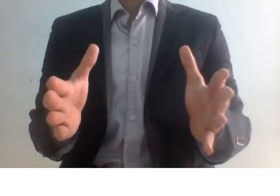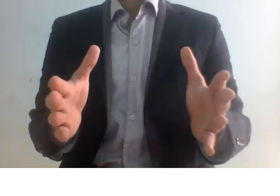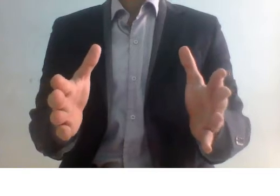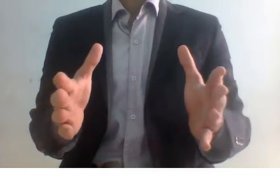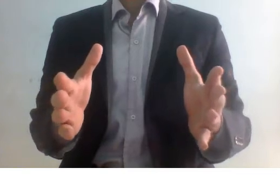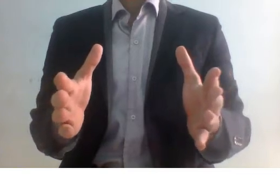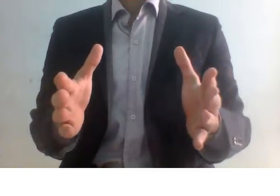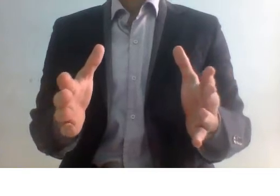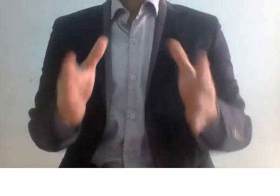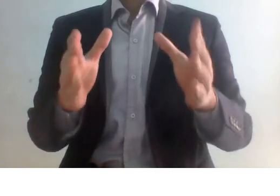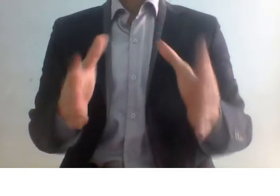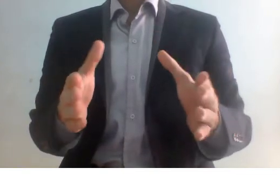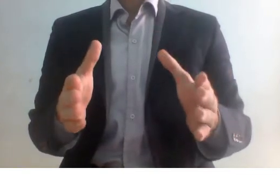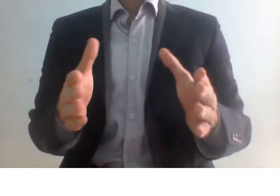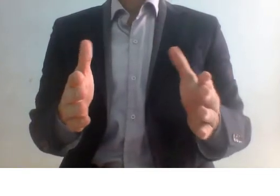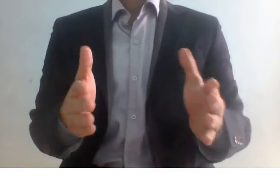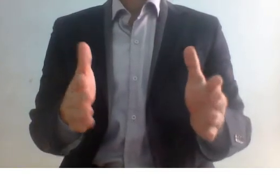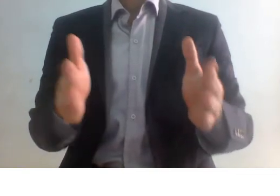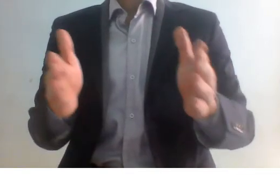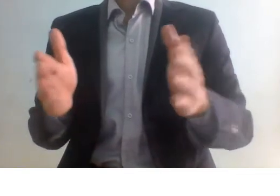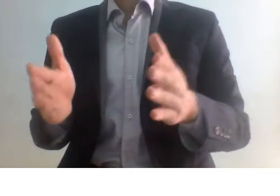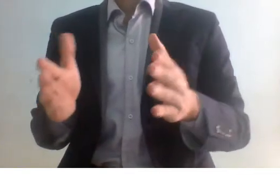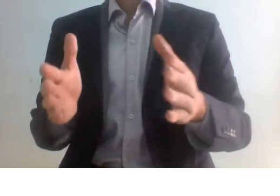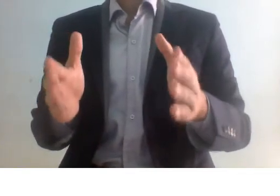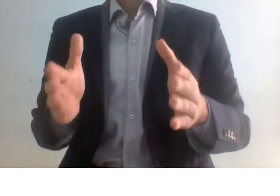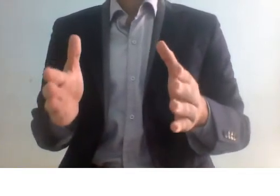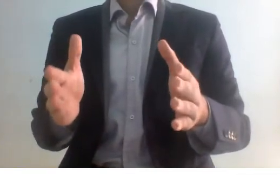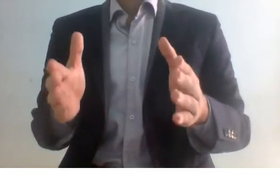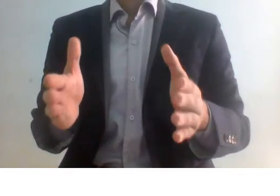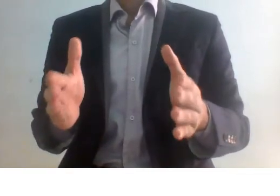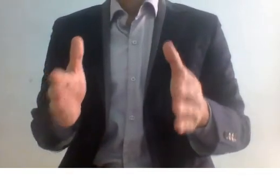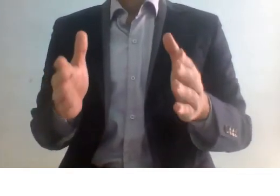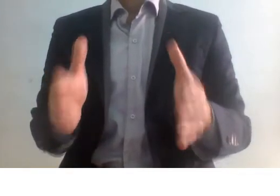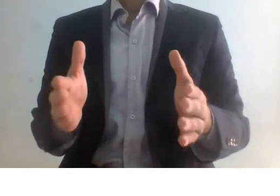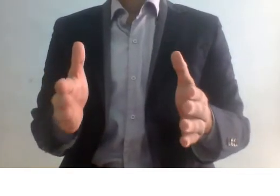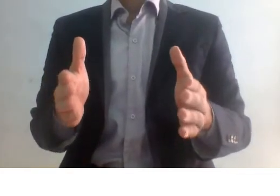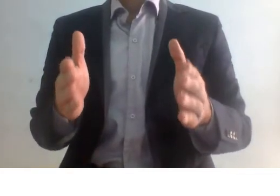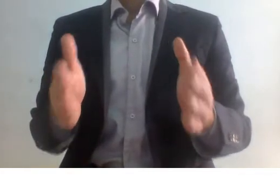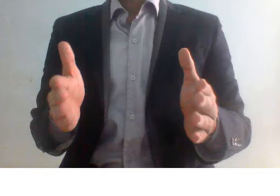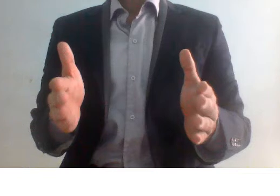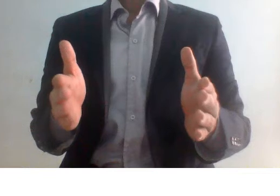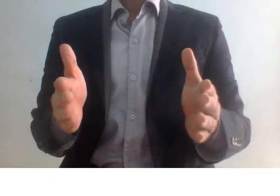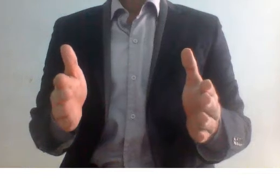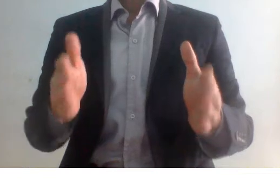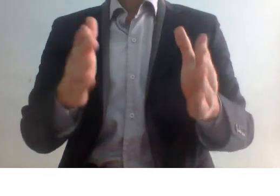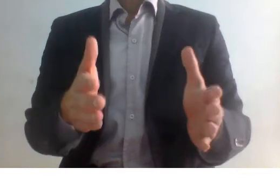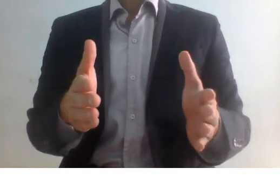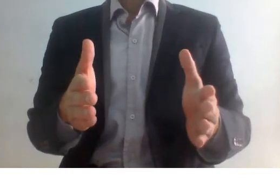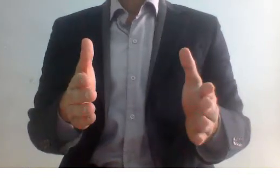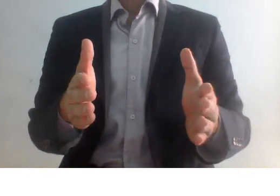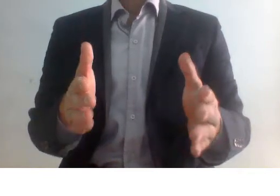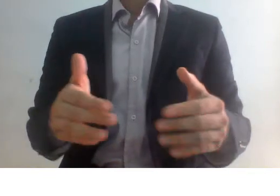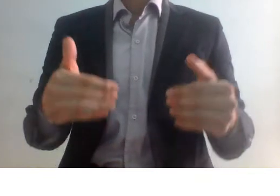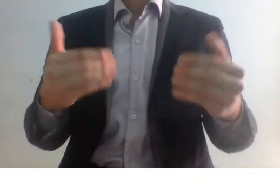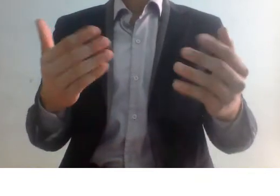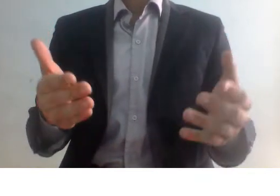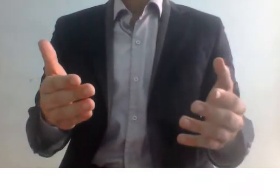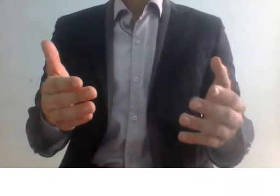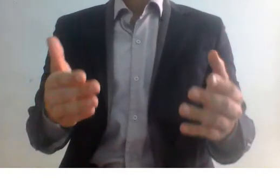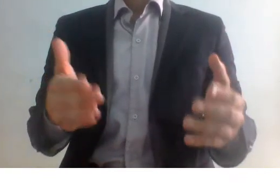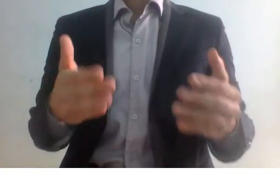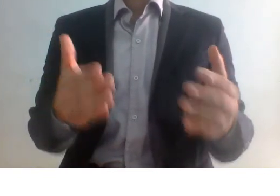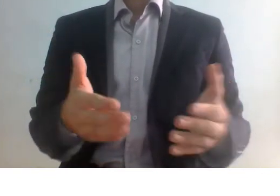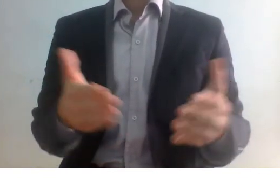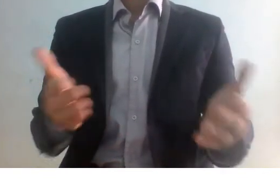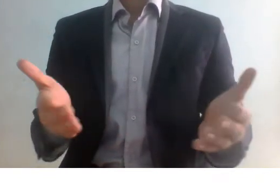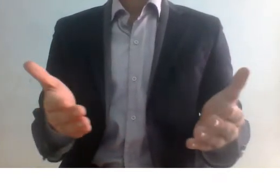bueno, tiene que pagar los gastos de operación y además de eso tiene que generar ganancia. El problema con esto es que precisamente los empleados o las personas que